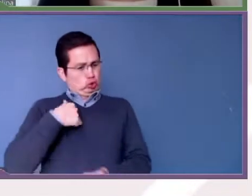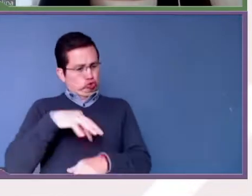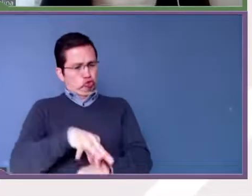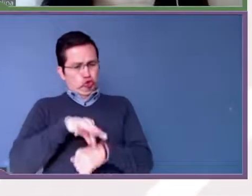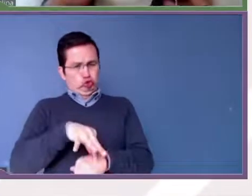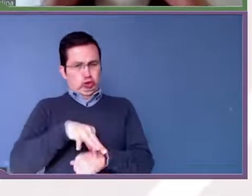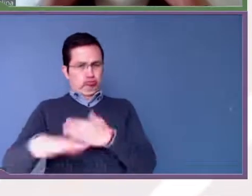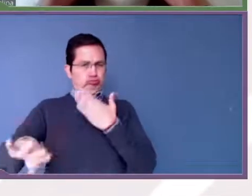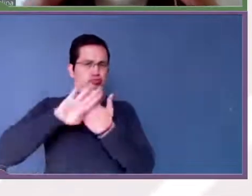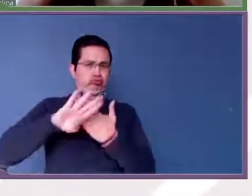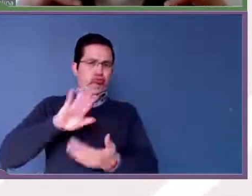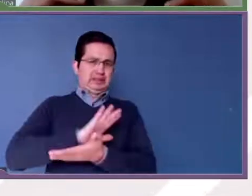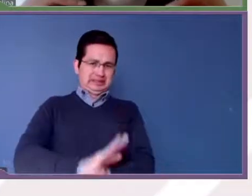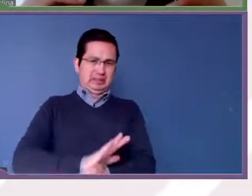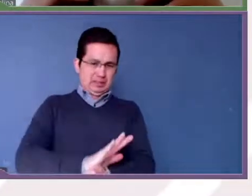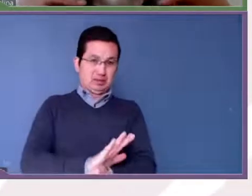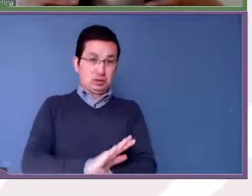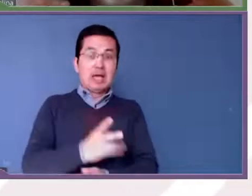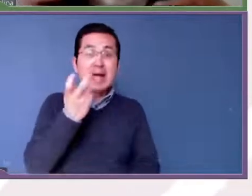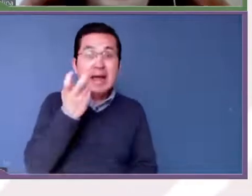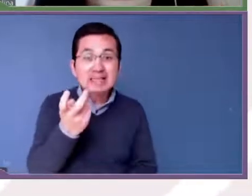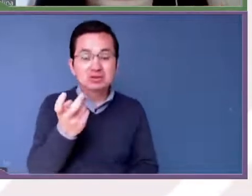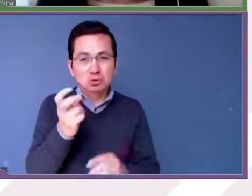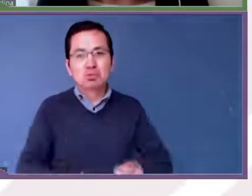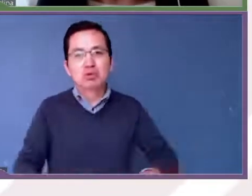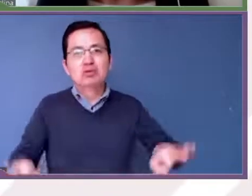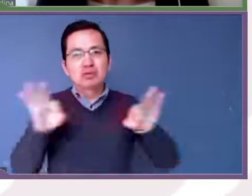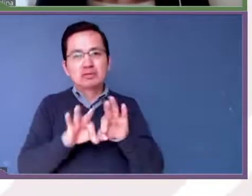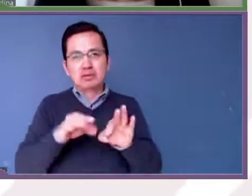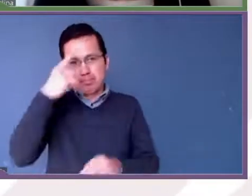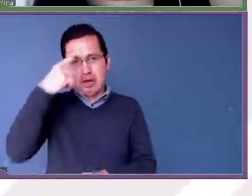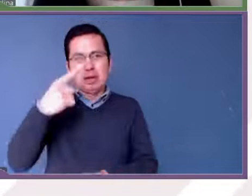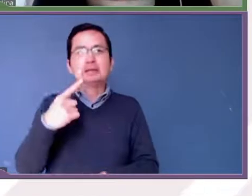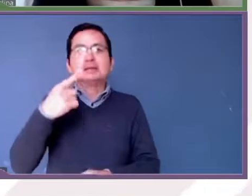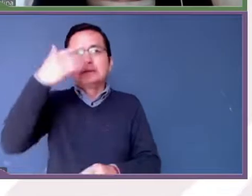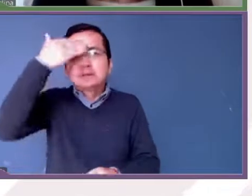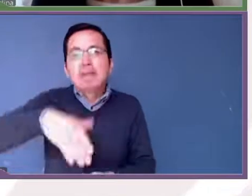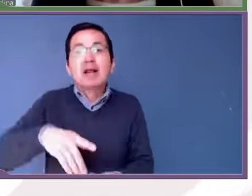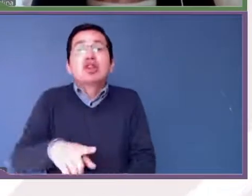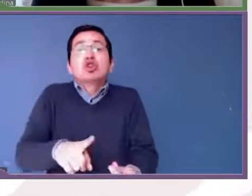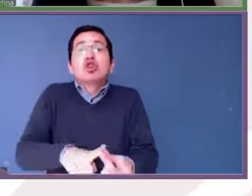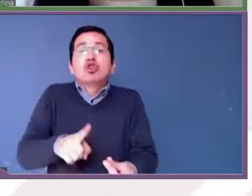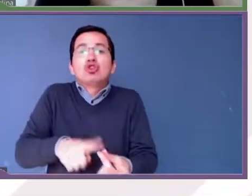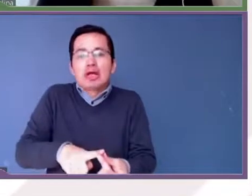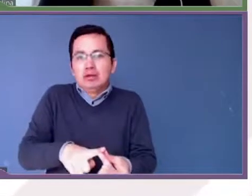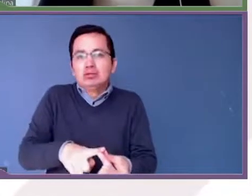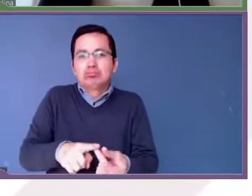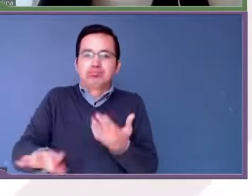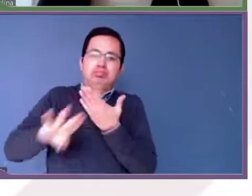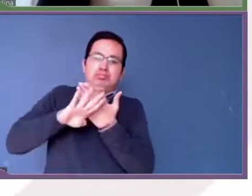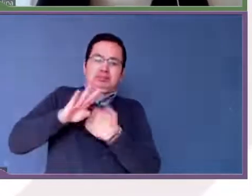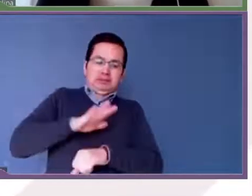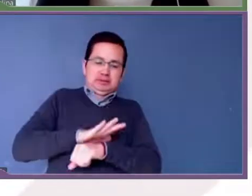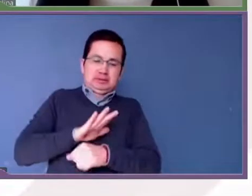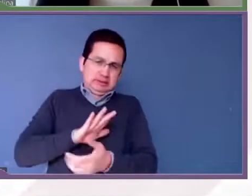importante, verlo, las relaciones geográficamente. Milpalta y Xochimilco, que son